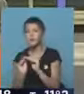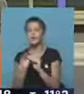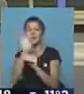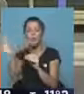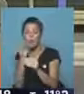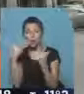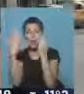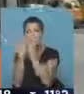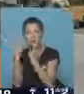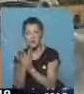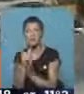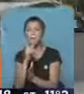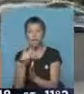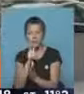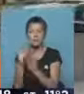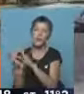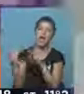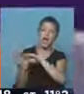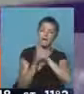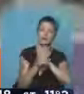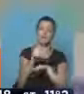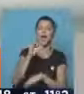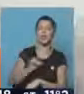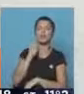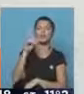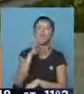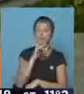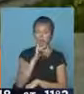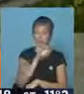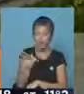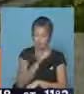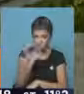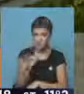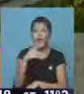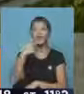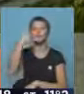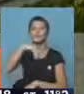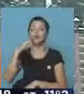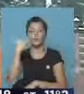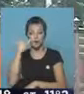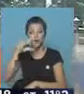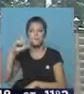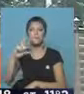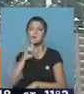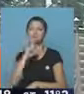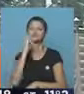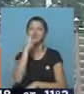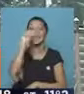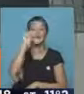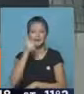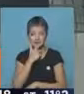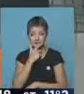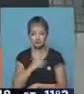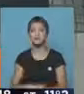ransomware son similares al virus infiltrado en 2014 en los estudios Sony Pictures. Pyongyang también habría estado detrás